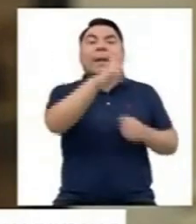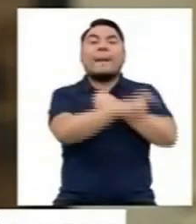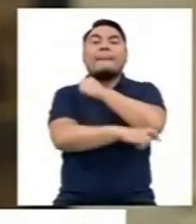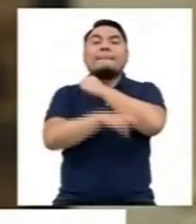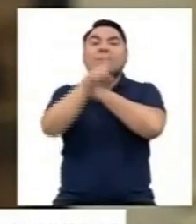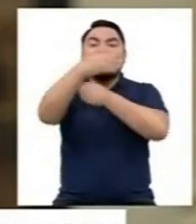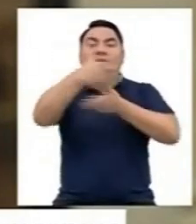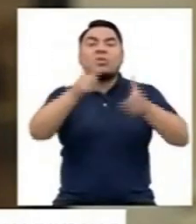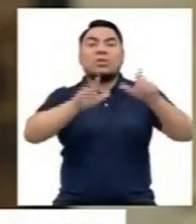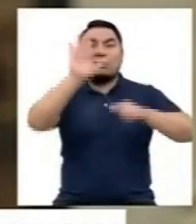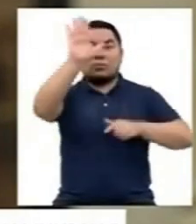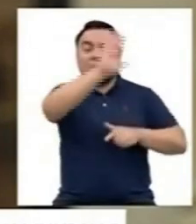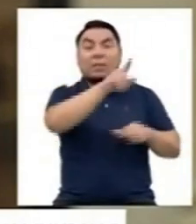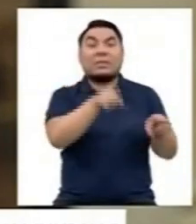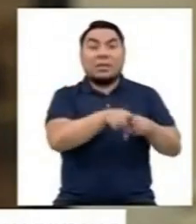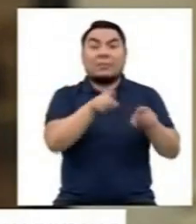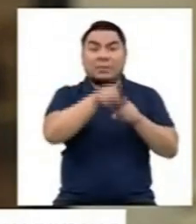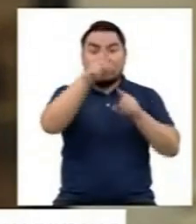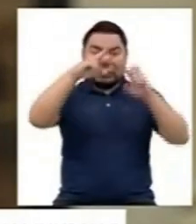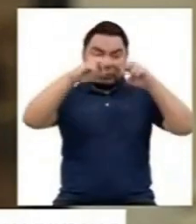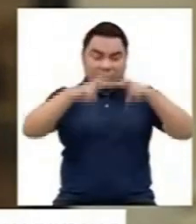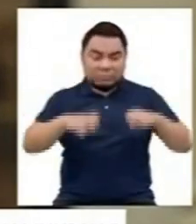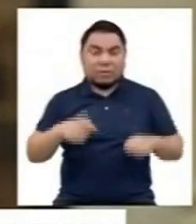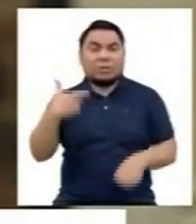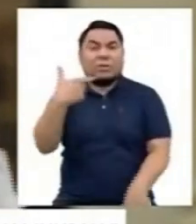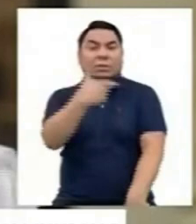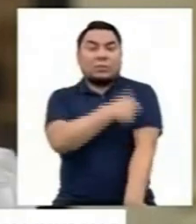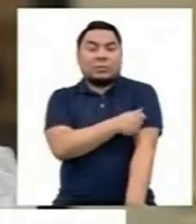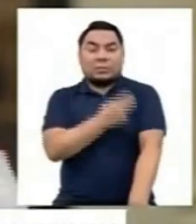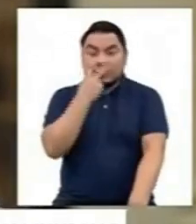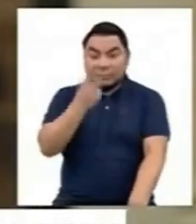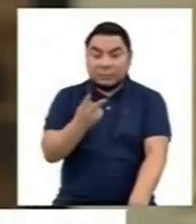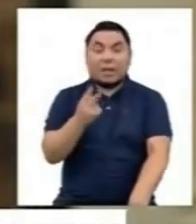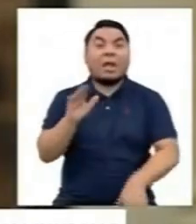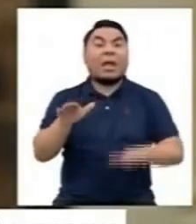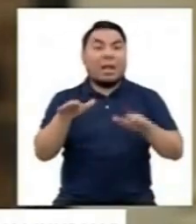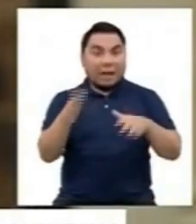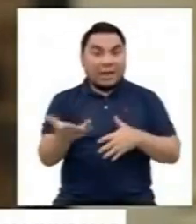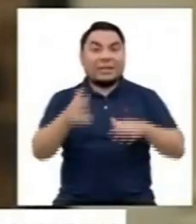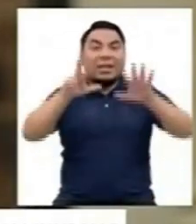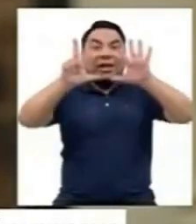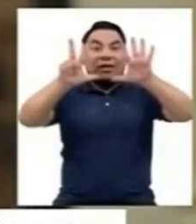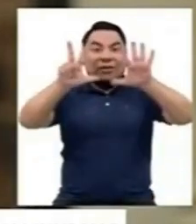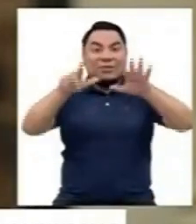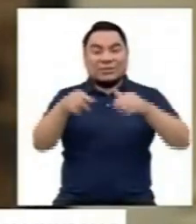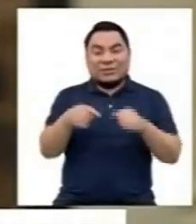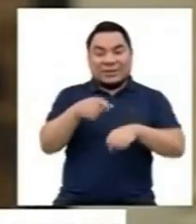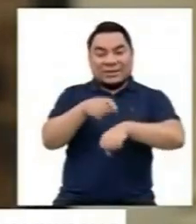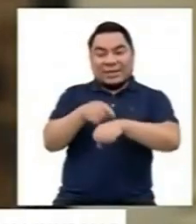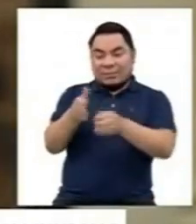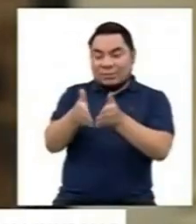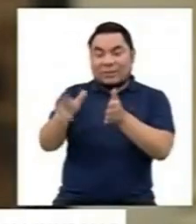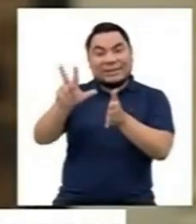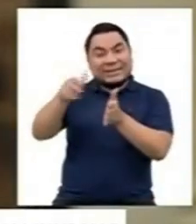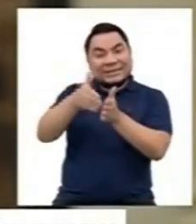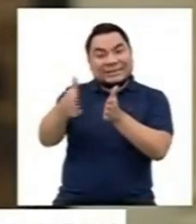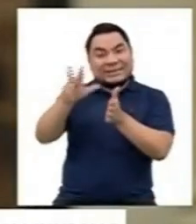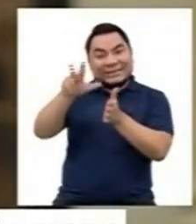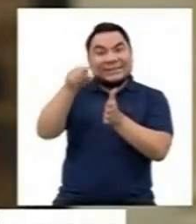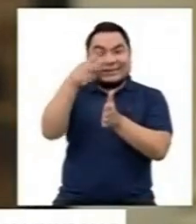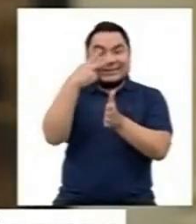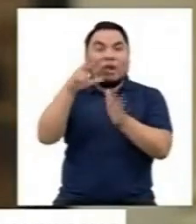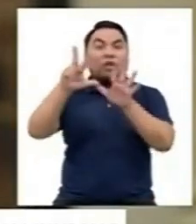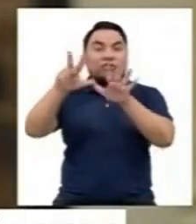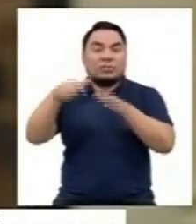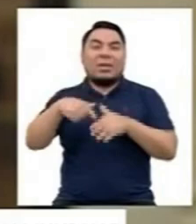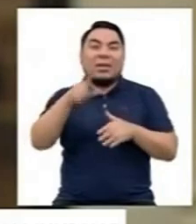que se piensa desplegar. Por lo que ha sido anunciado, esta primera vacuna se tendría, como reiteramos, a fin de año.